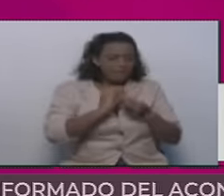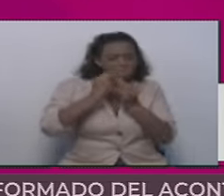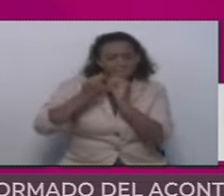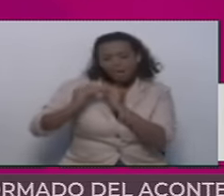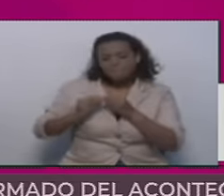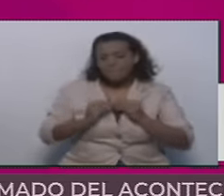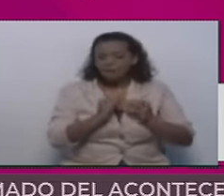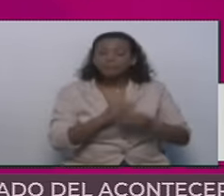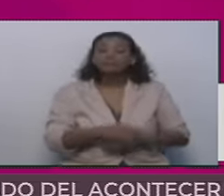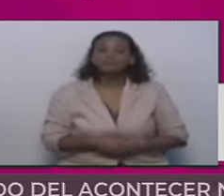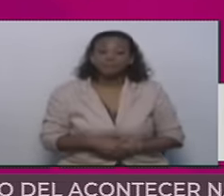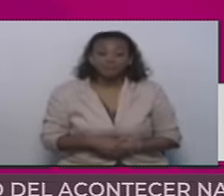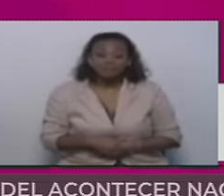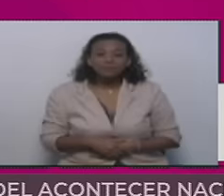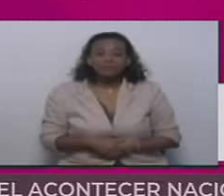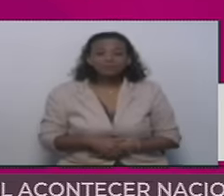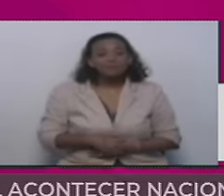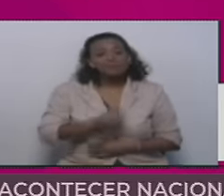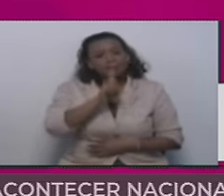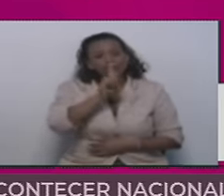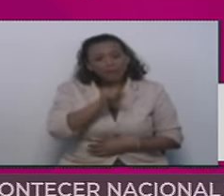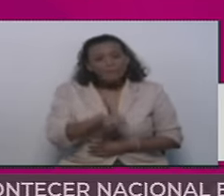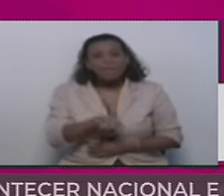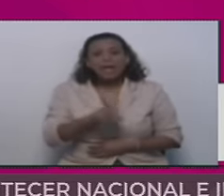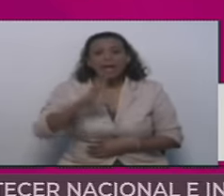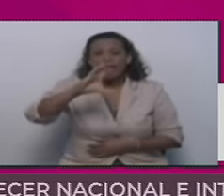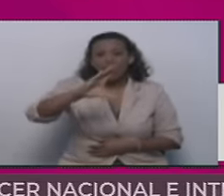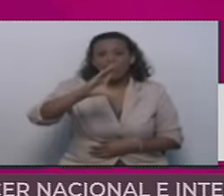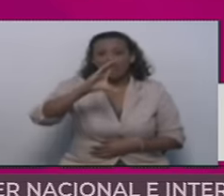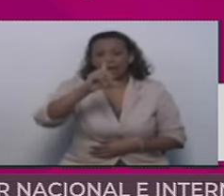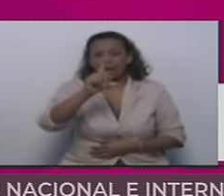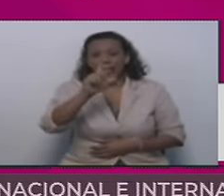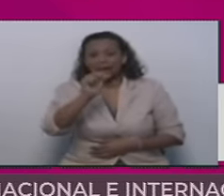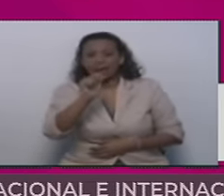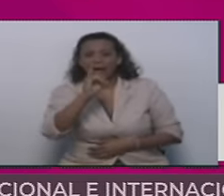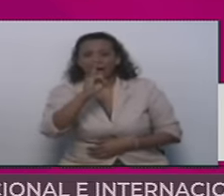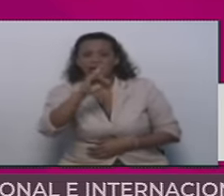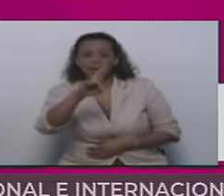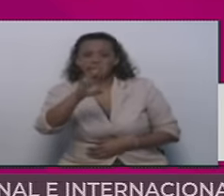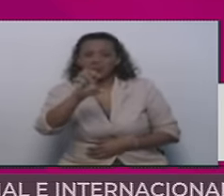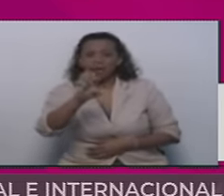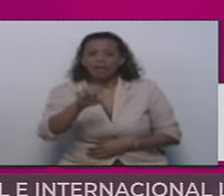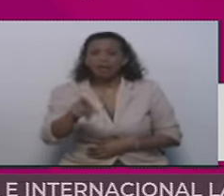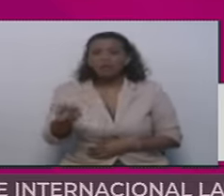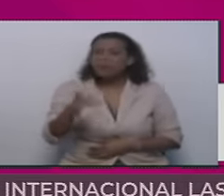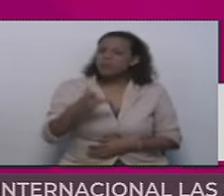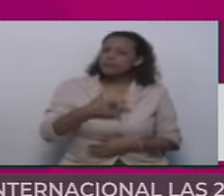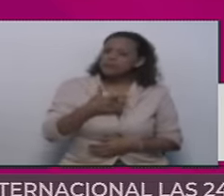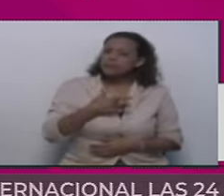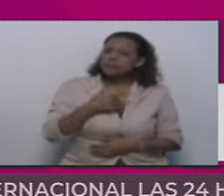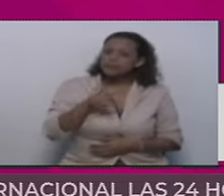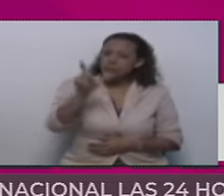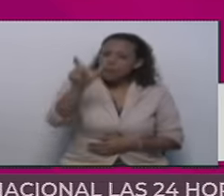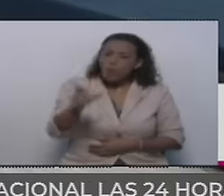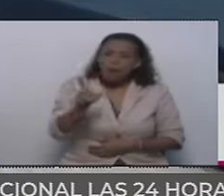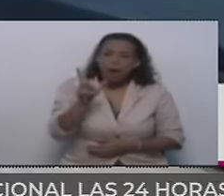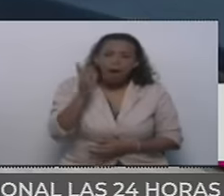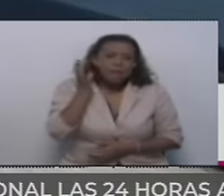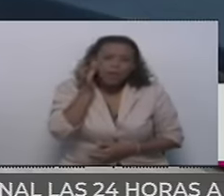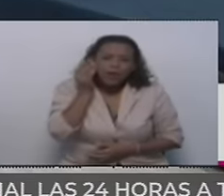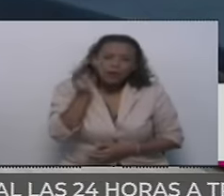muñequeras. Bueno, también tenemos a Clairet. Clairet, ¿cómo se sintieron ustedes